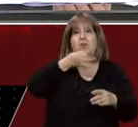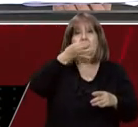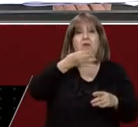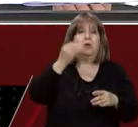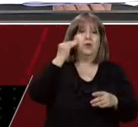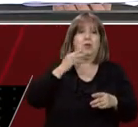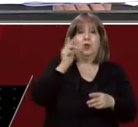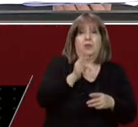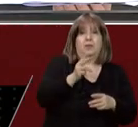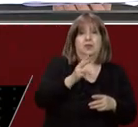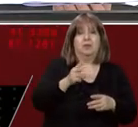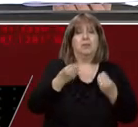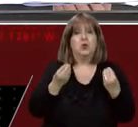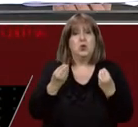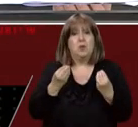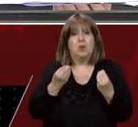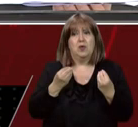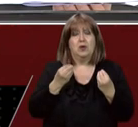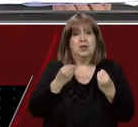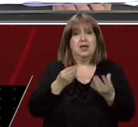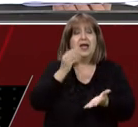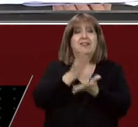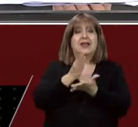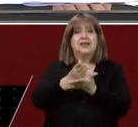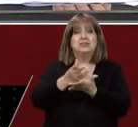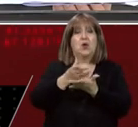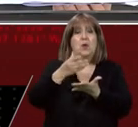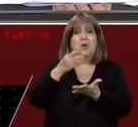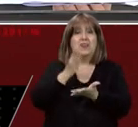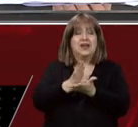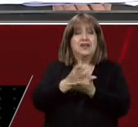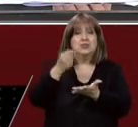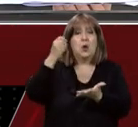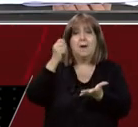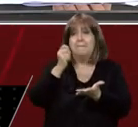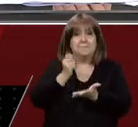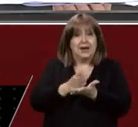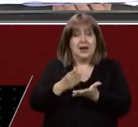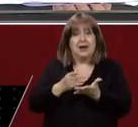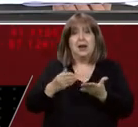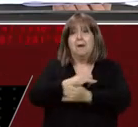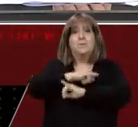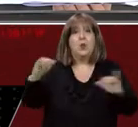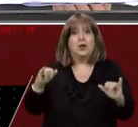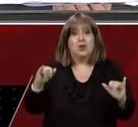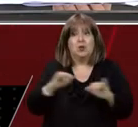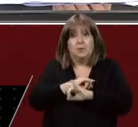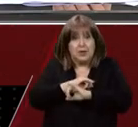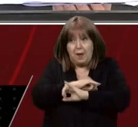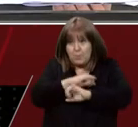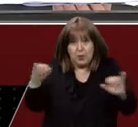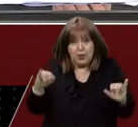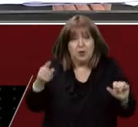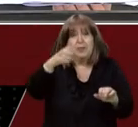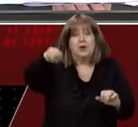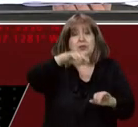público esto. Pero ¿en qué cabeza cabe? El derecho penal es público y es público. No por solo por el derecho público, sino porque tiene publicidad. Para que